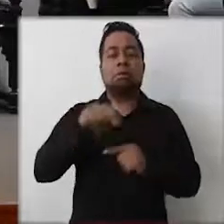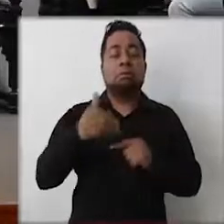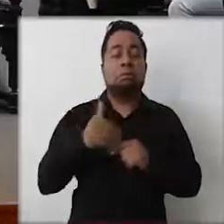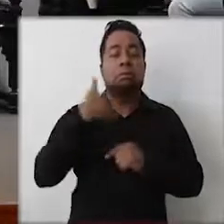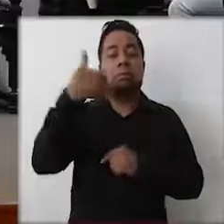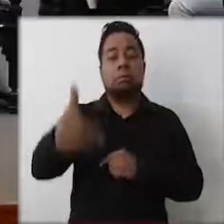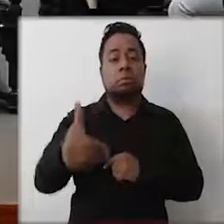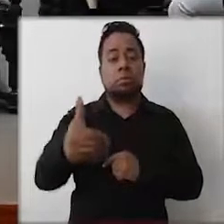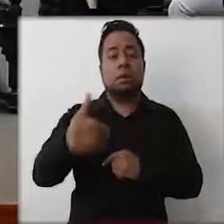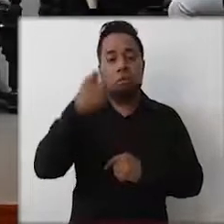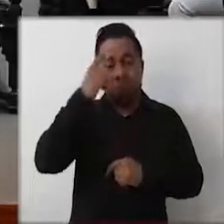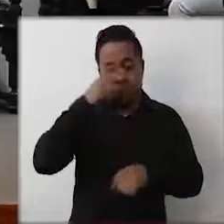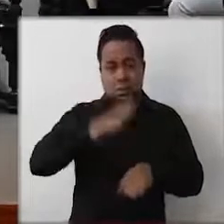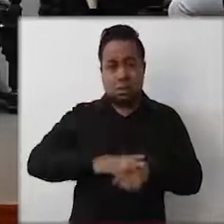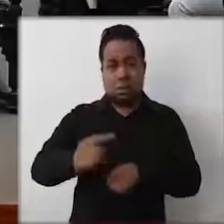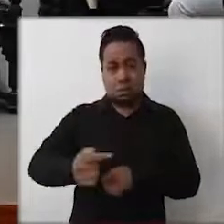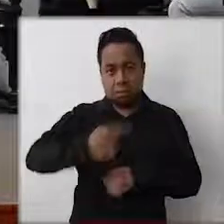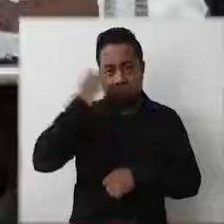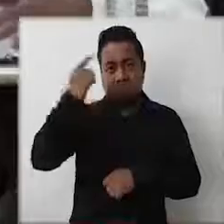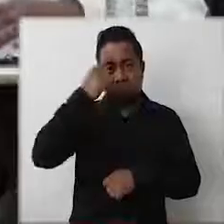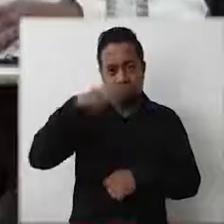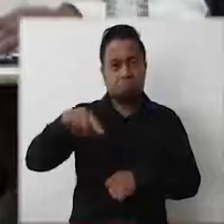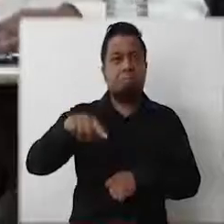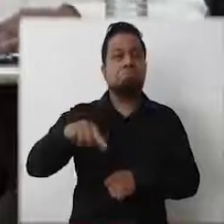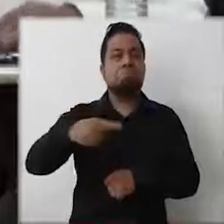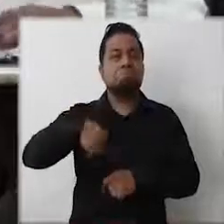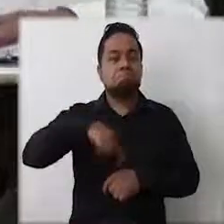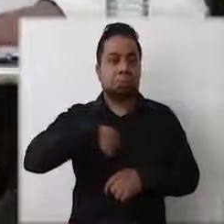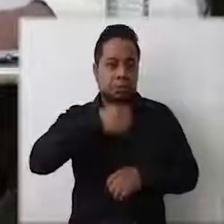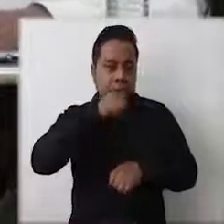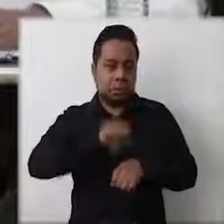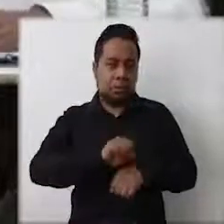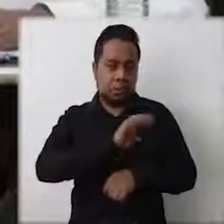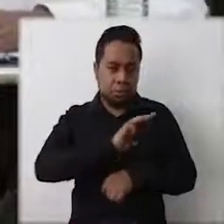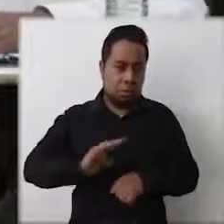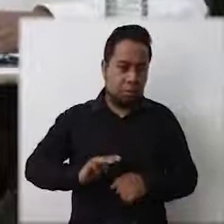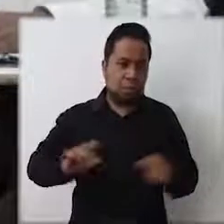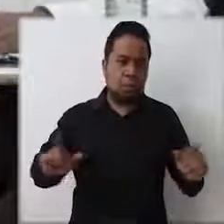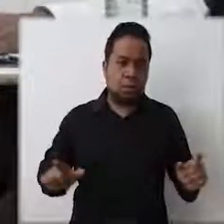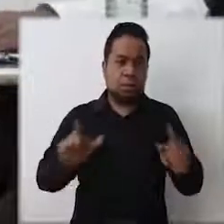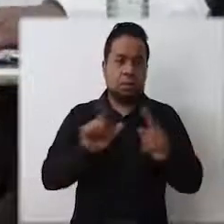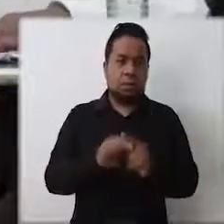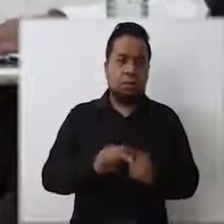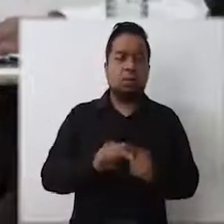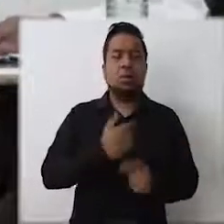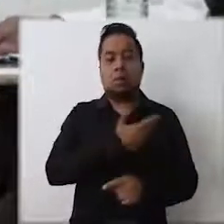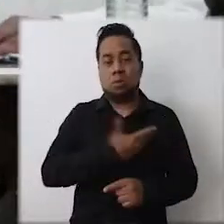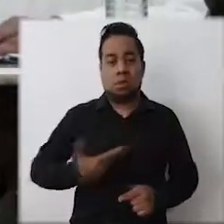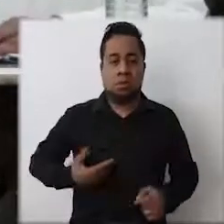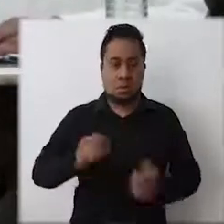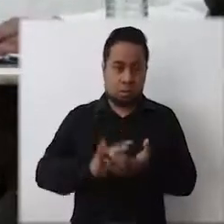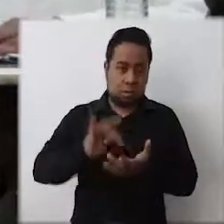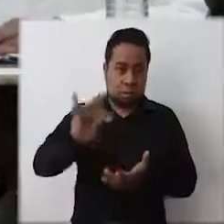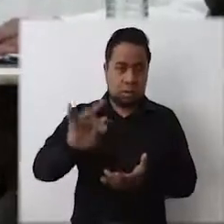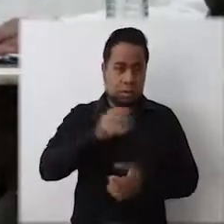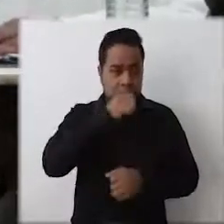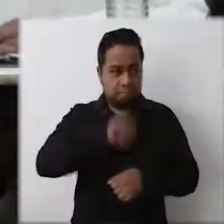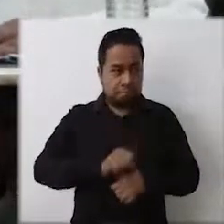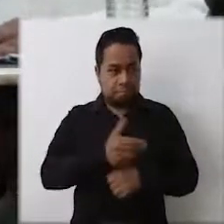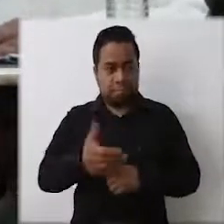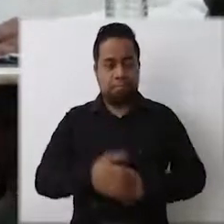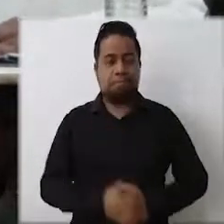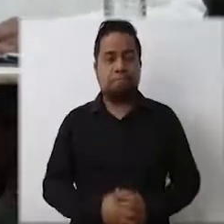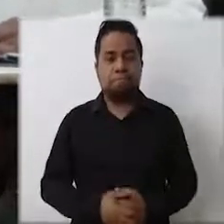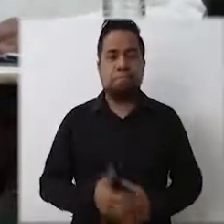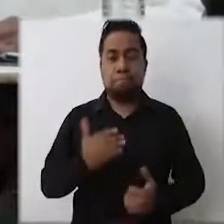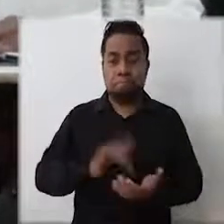En votación económica se pregunta si es de turnarse el acuerdo presentado por la regidora Mirna López Torres a la Comisión de